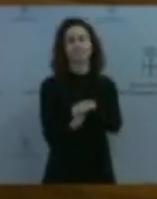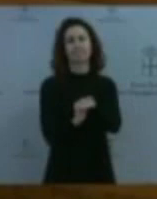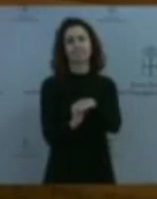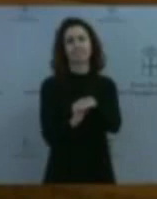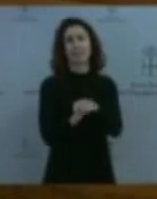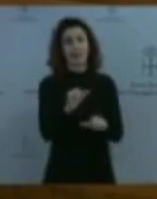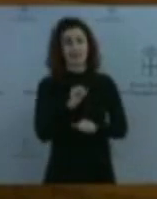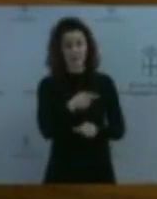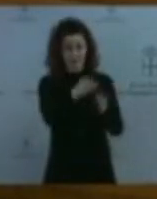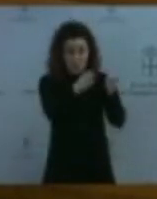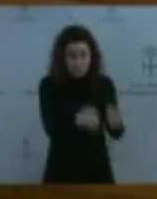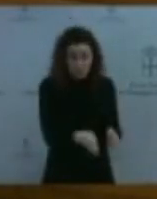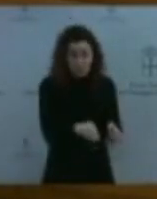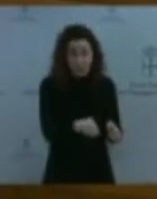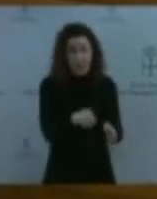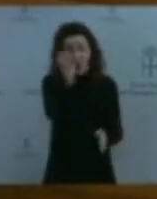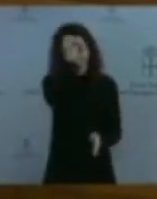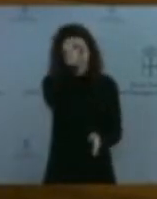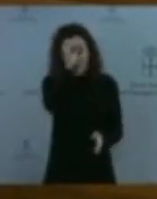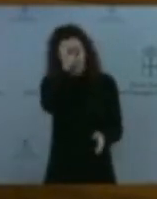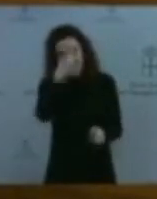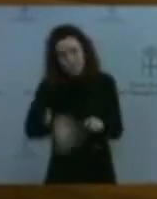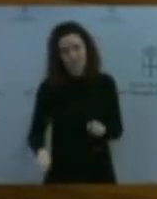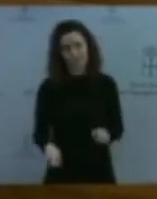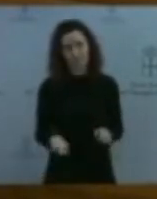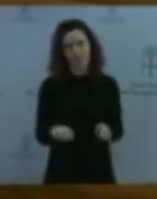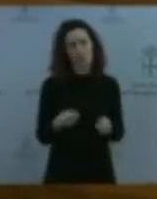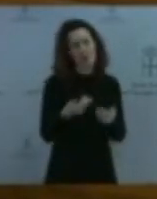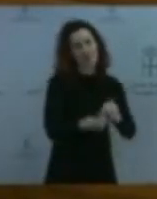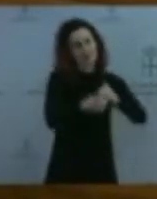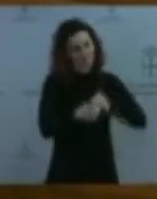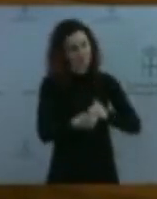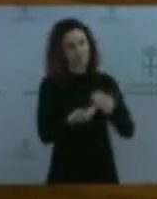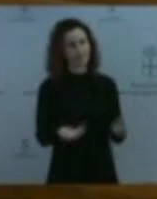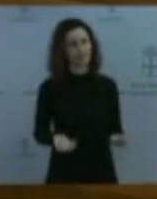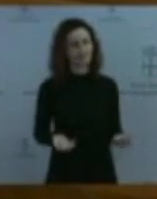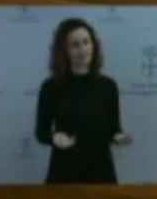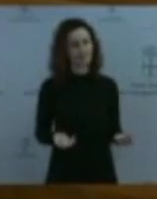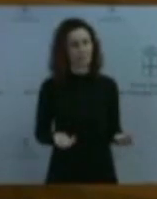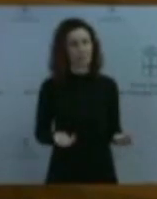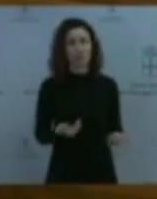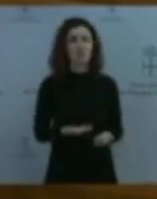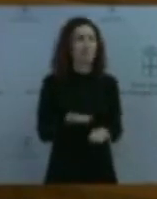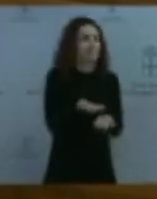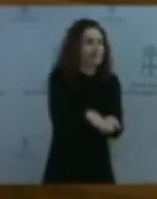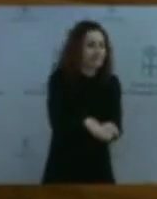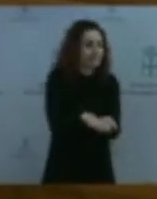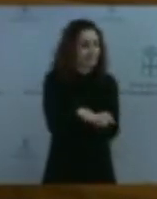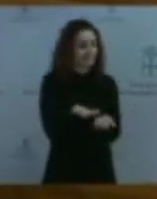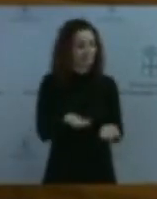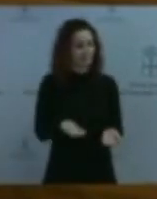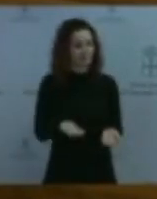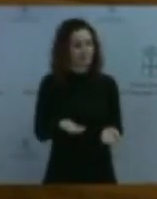que yo le insisto siempre, la mano tendida. Yo le tiendo la mano y se lo digo una y mil veces. Es fundamental que en este sentido